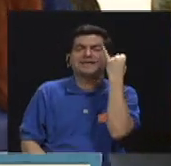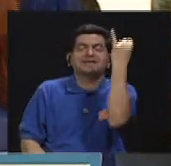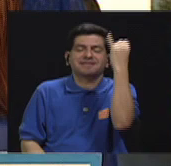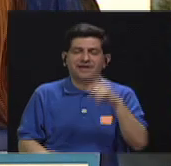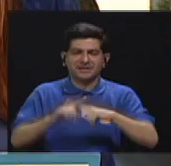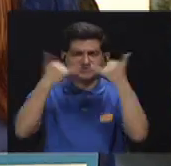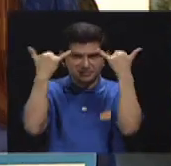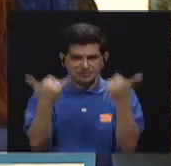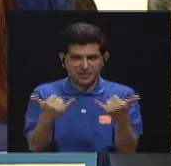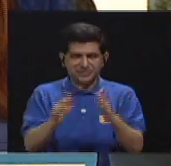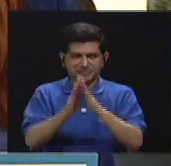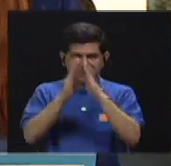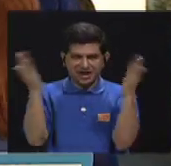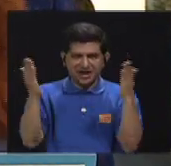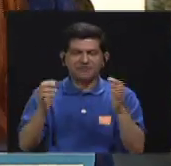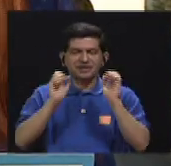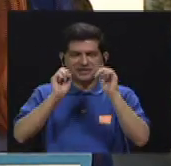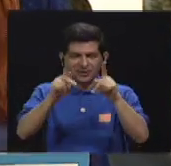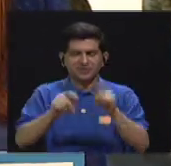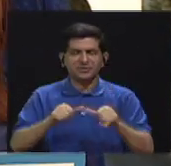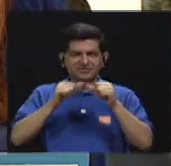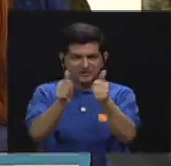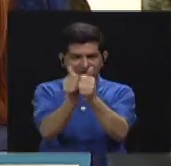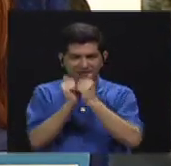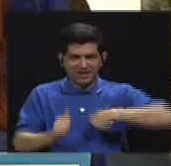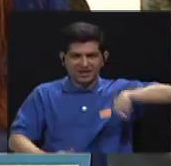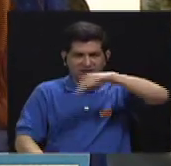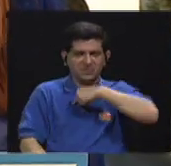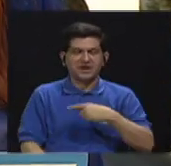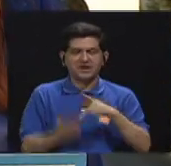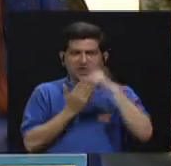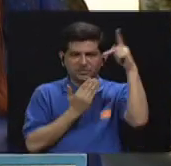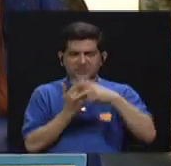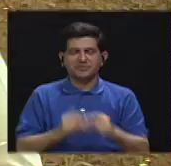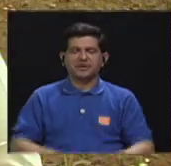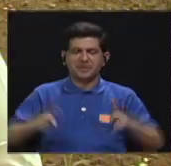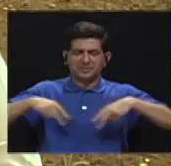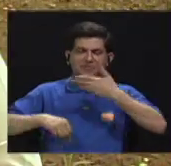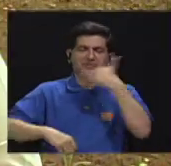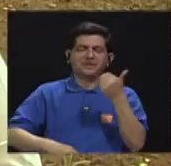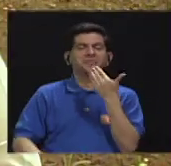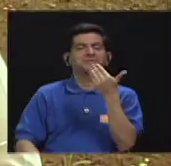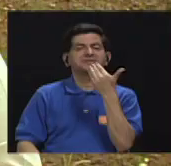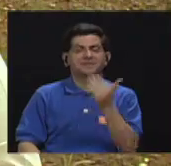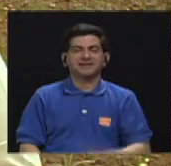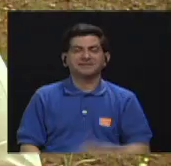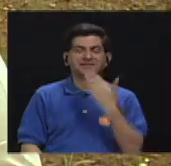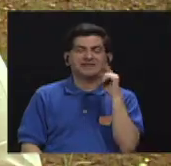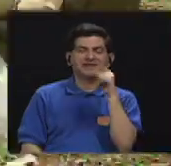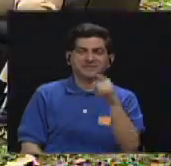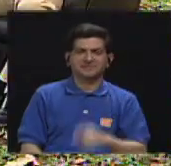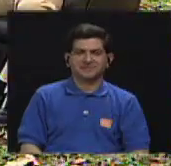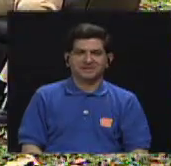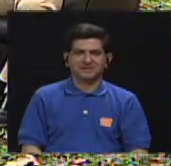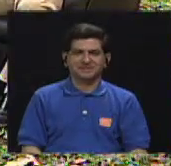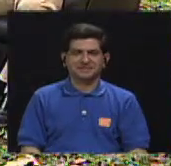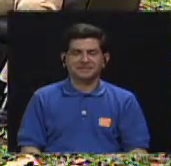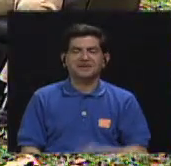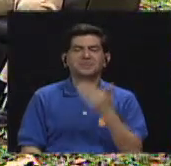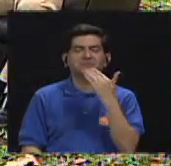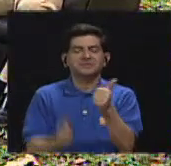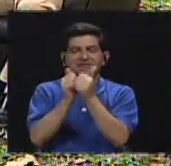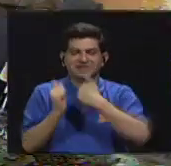desde ya están abiertas nuestras puertas para que nos siga acompañando más a más programas de Vivir Mejor. Muchas gracias, doctor. Gracias a ustedes. Muchísimas gracias